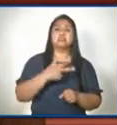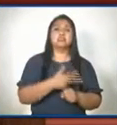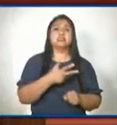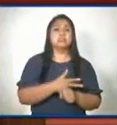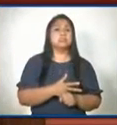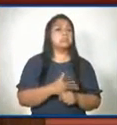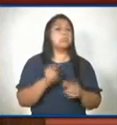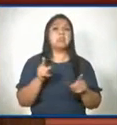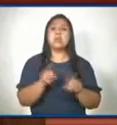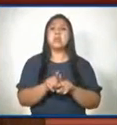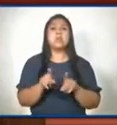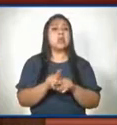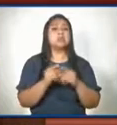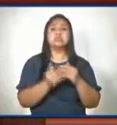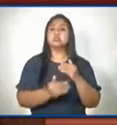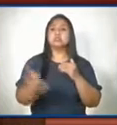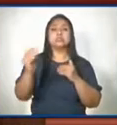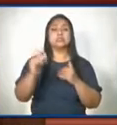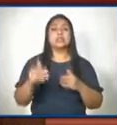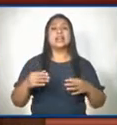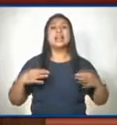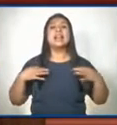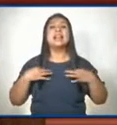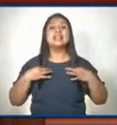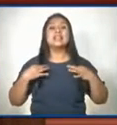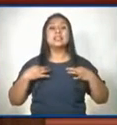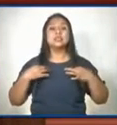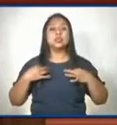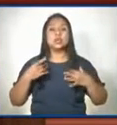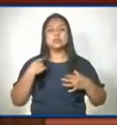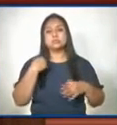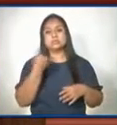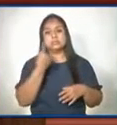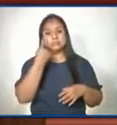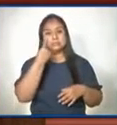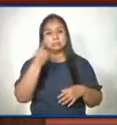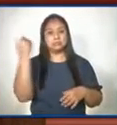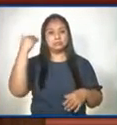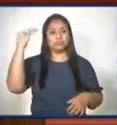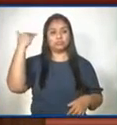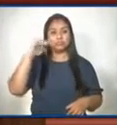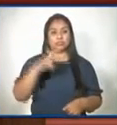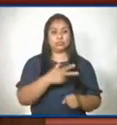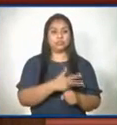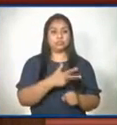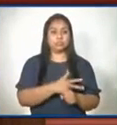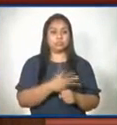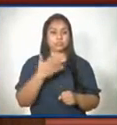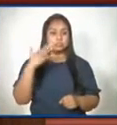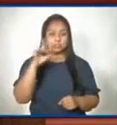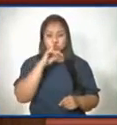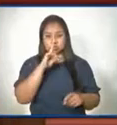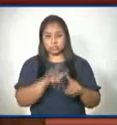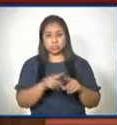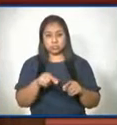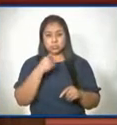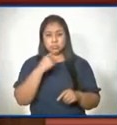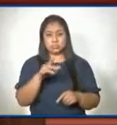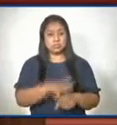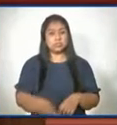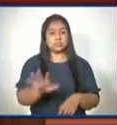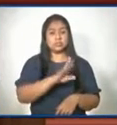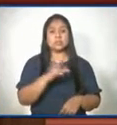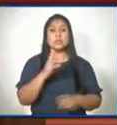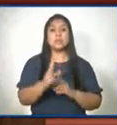se mantuvieron. Las de vestuario, como dijimos, sí es el principal producto de exportación de Guatemala. A nivel